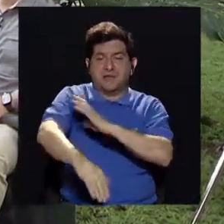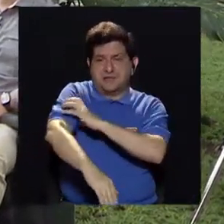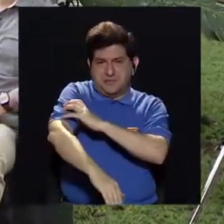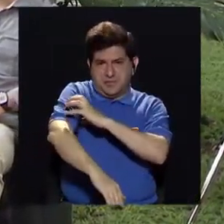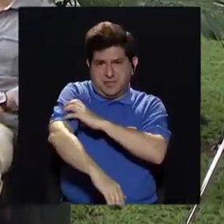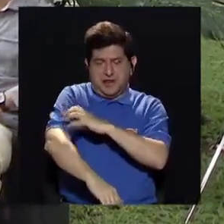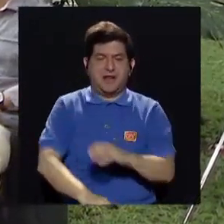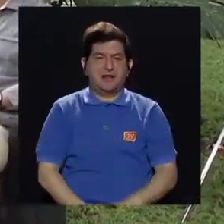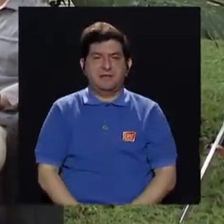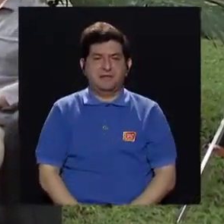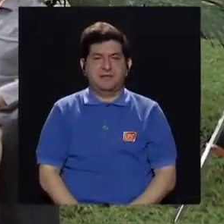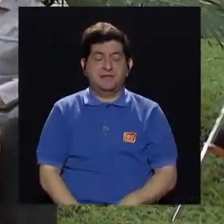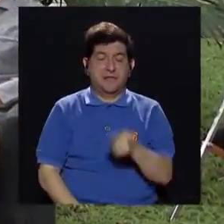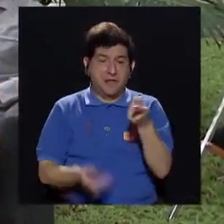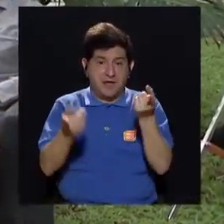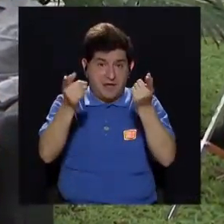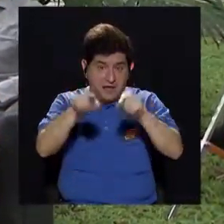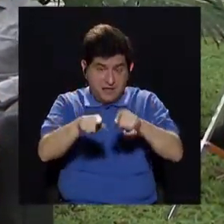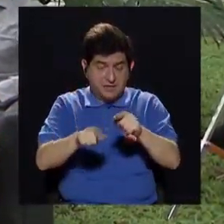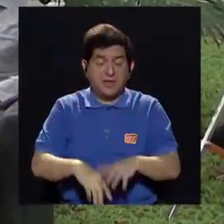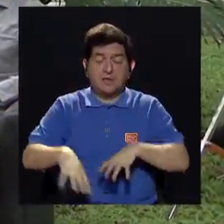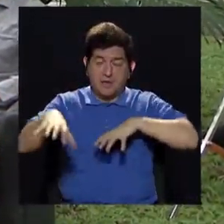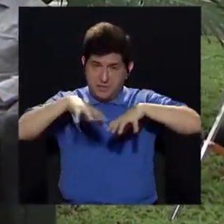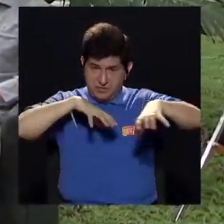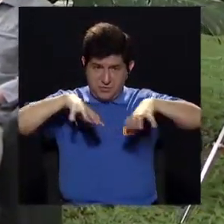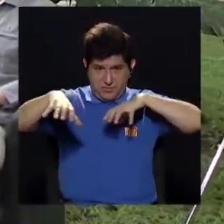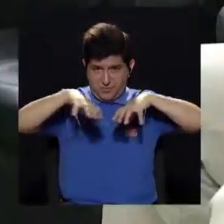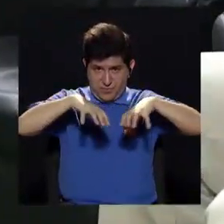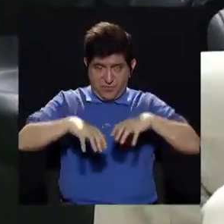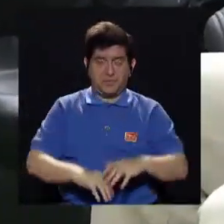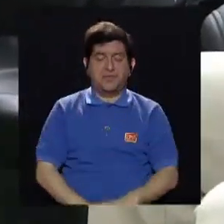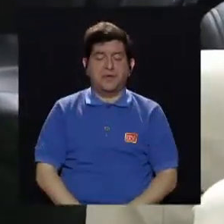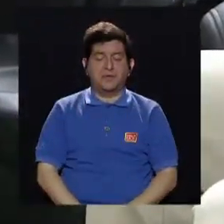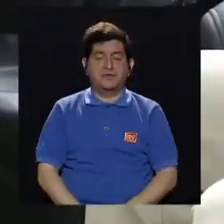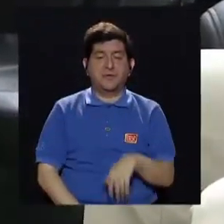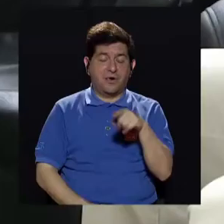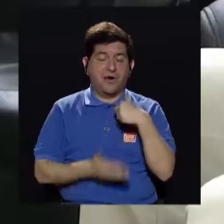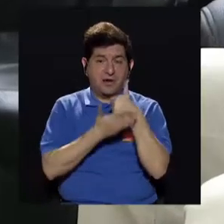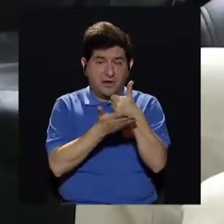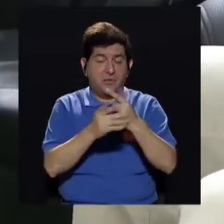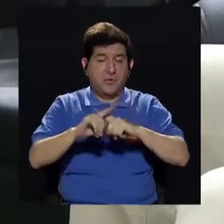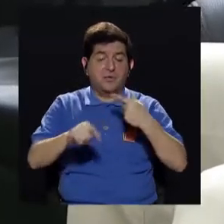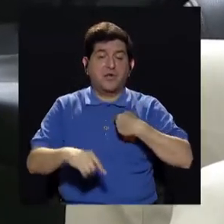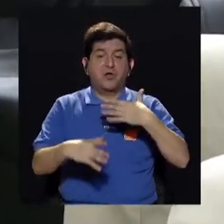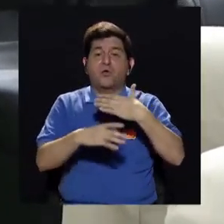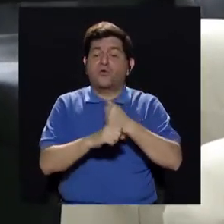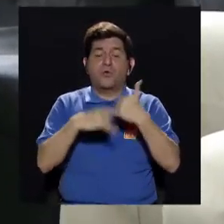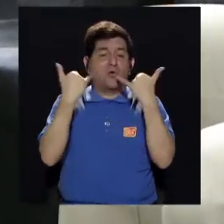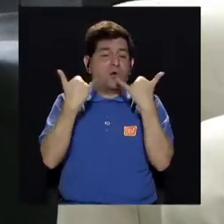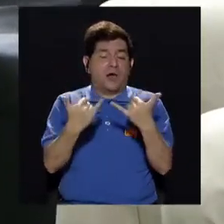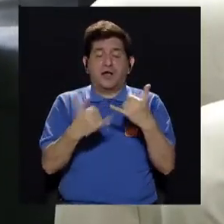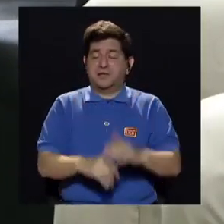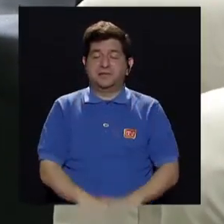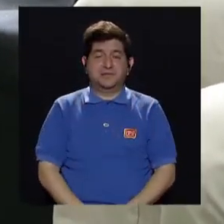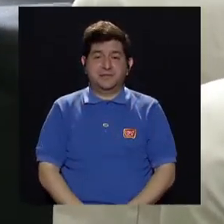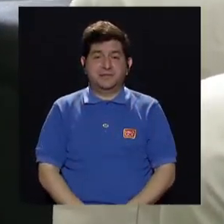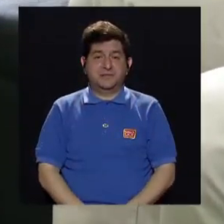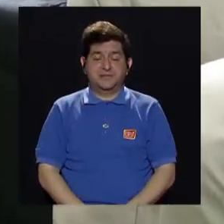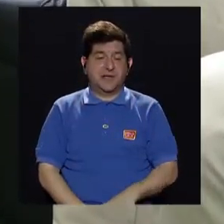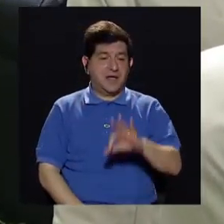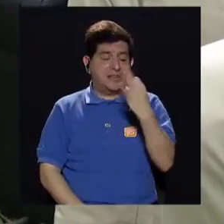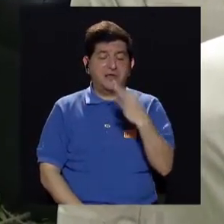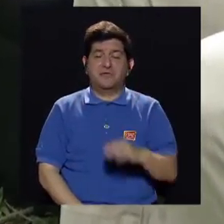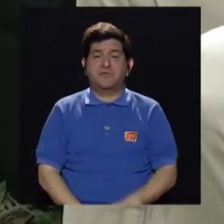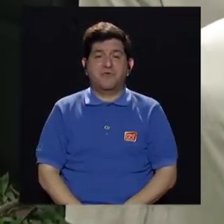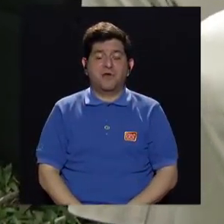tenemos, digamos, de carrera, el cuádriceps, ¿verdad? Este tipo de movimiento, ¿verdad? Lo estira. Pero eso uno lo hace instintivamente, ¿verdad? O